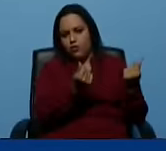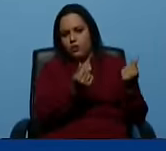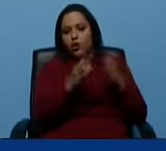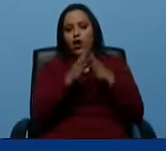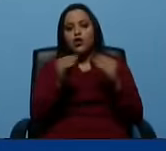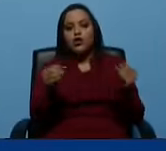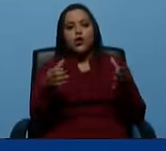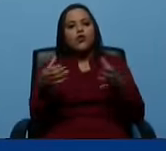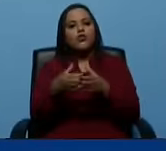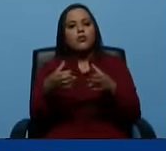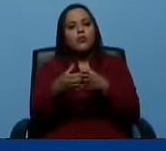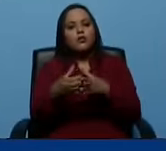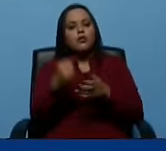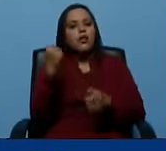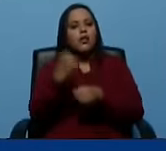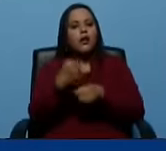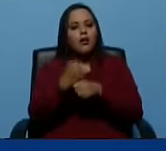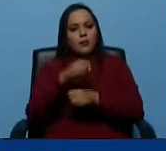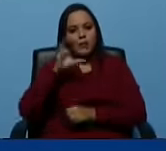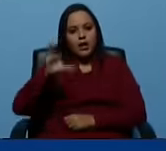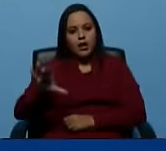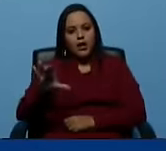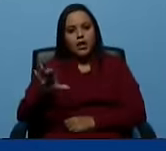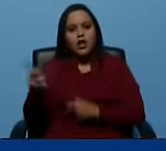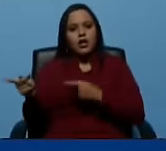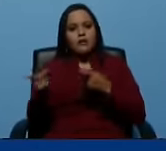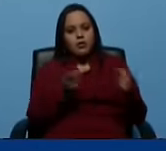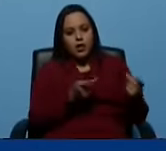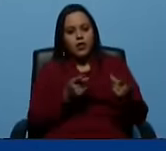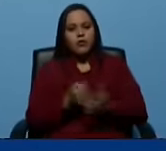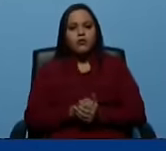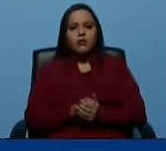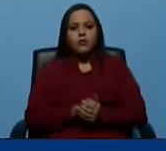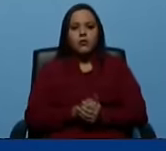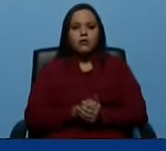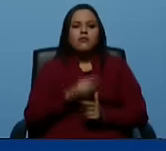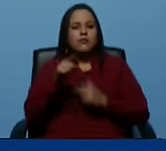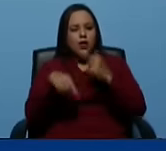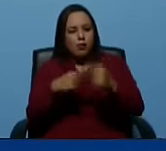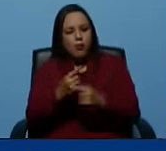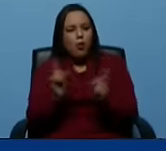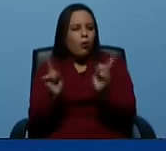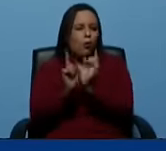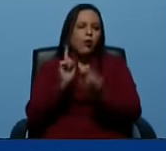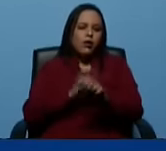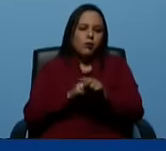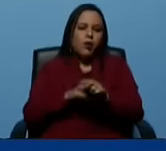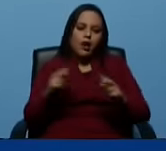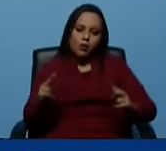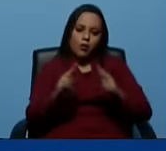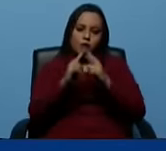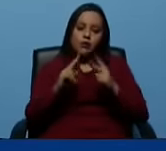factores productivos del país, convocado. Pronto tendremos varios encuentros. El diálogo social para atender los